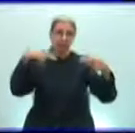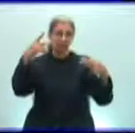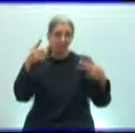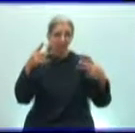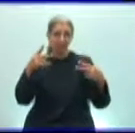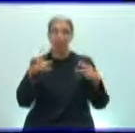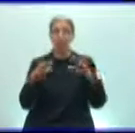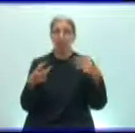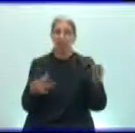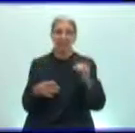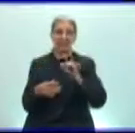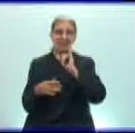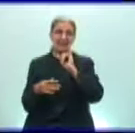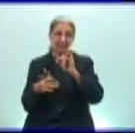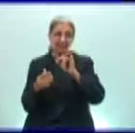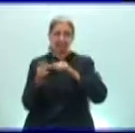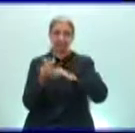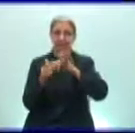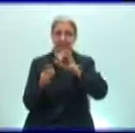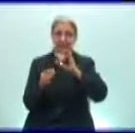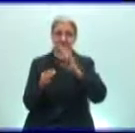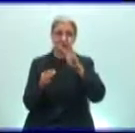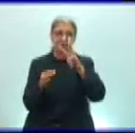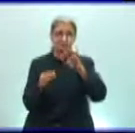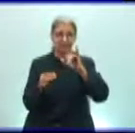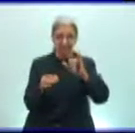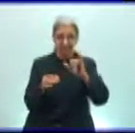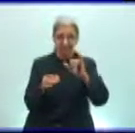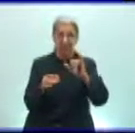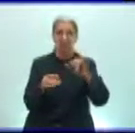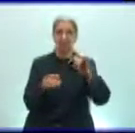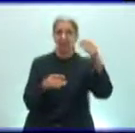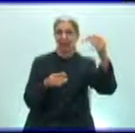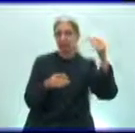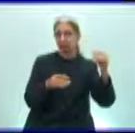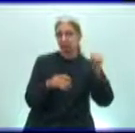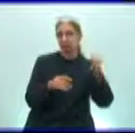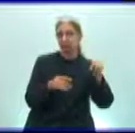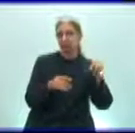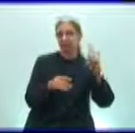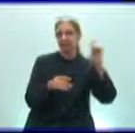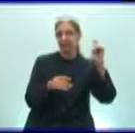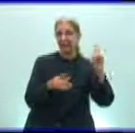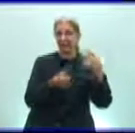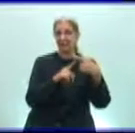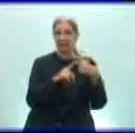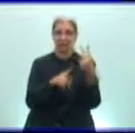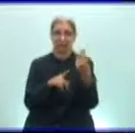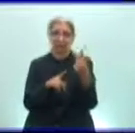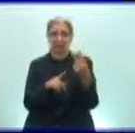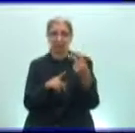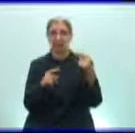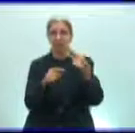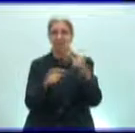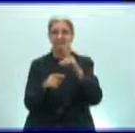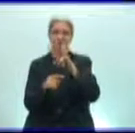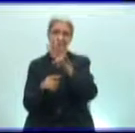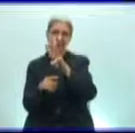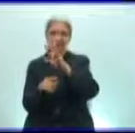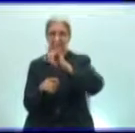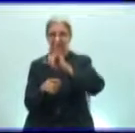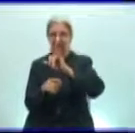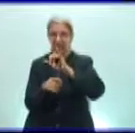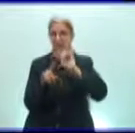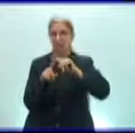36. Y ahora vamos a resolver esta ecuación lineal que hemos obtenido. Por tanto, nos da x igual a 32. Como le